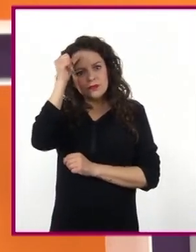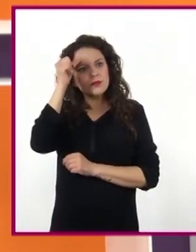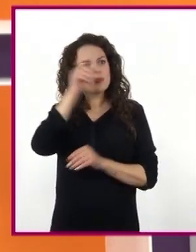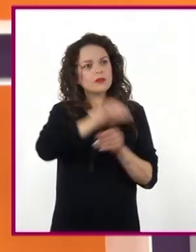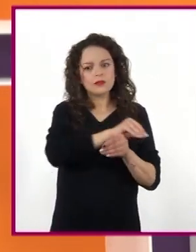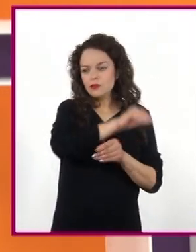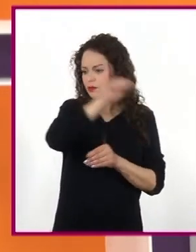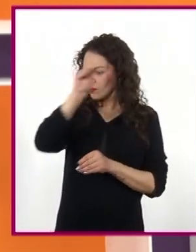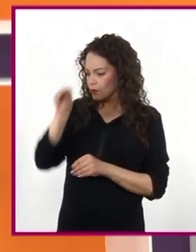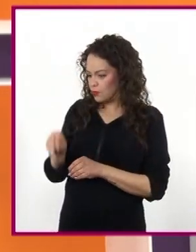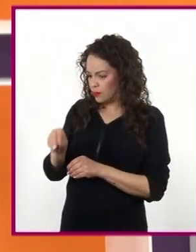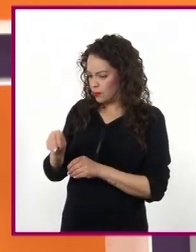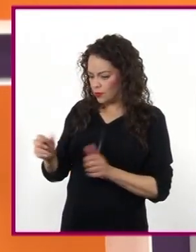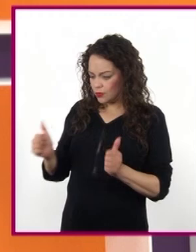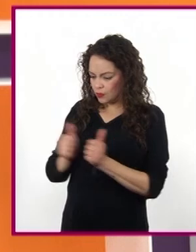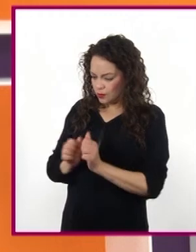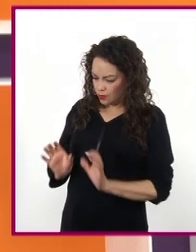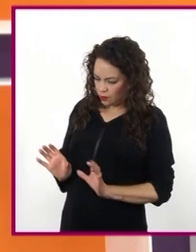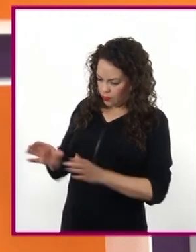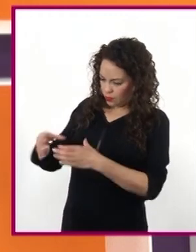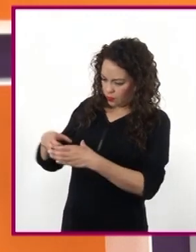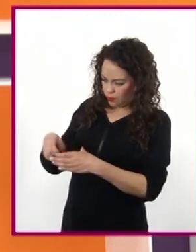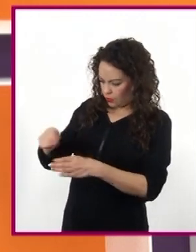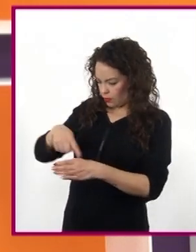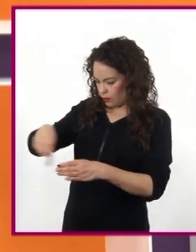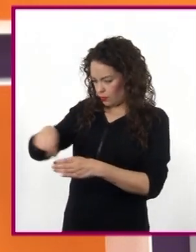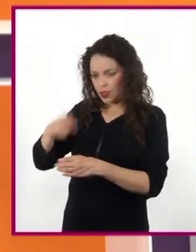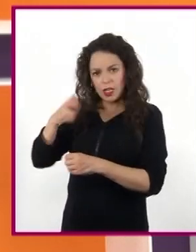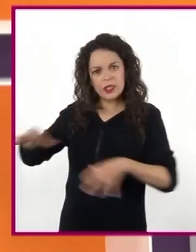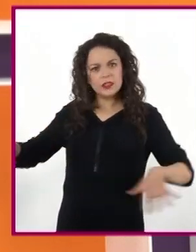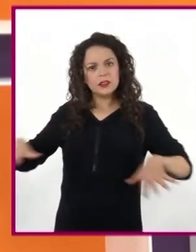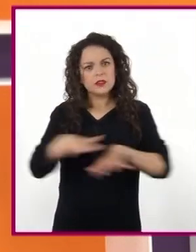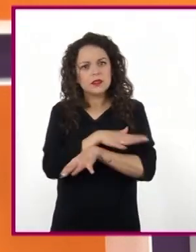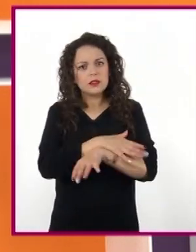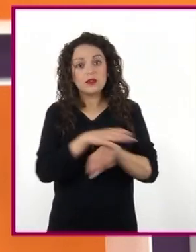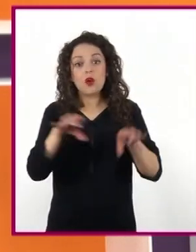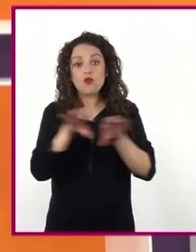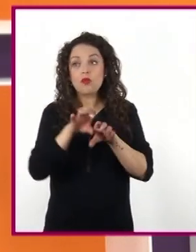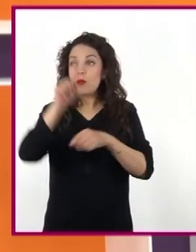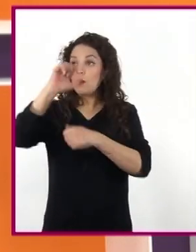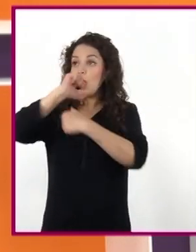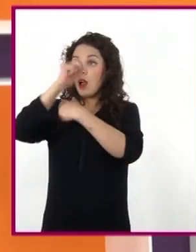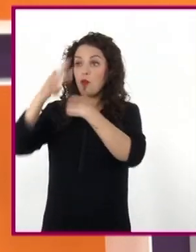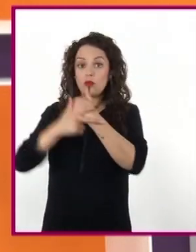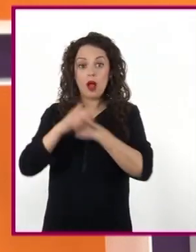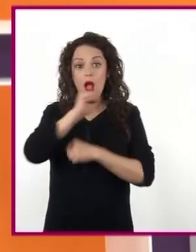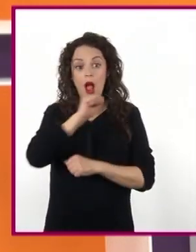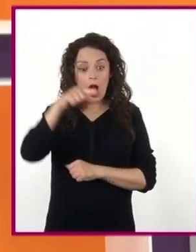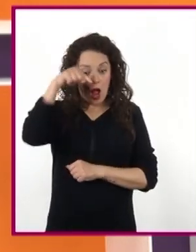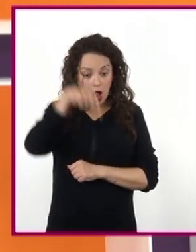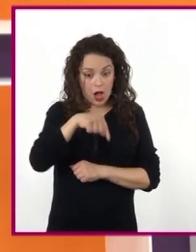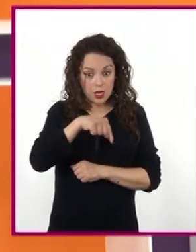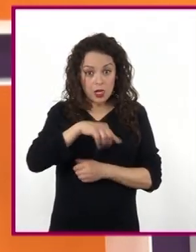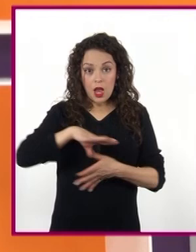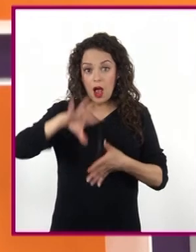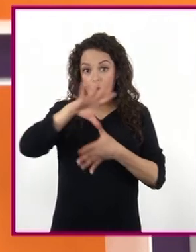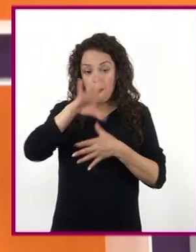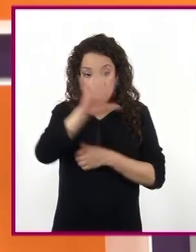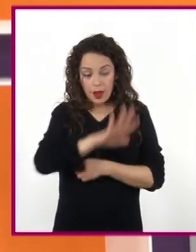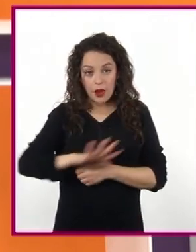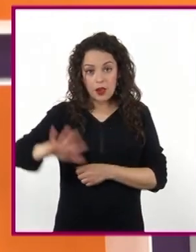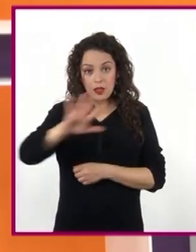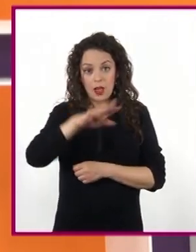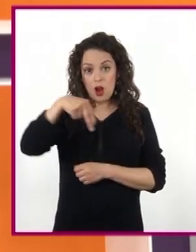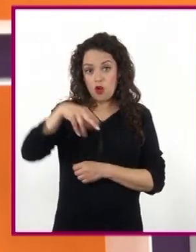ilustrada criolla? ¿Qué cambios trajo consigo la Ilustración europea en el ambiente novohispano? ¿Qué